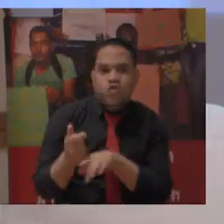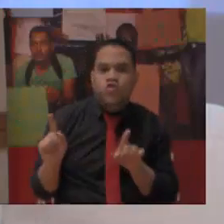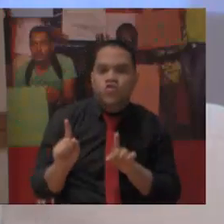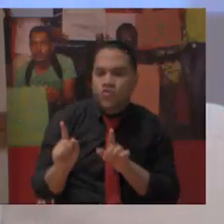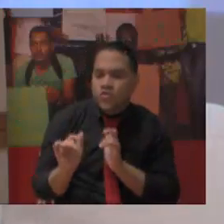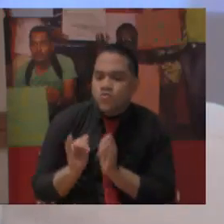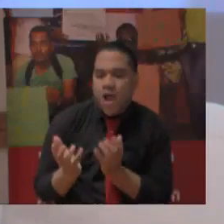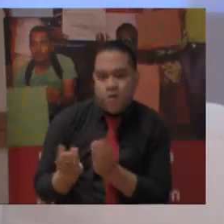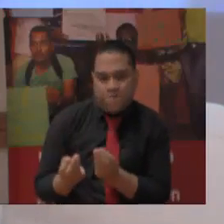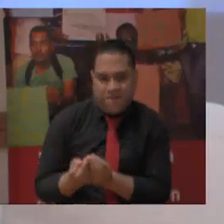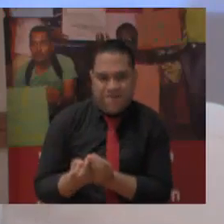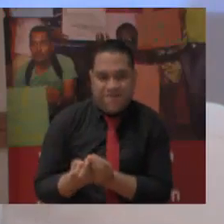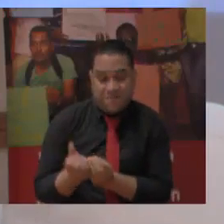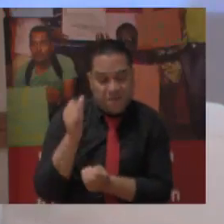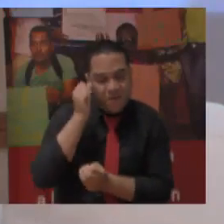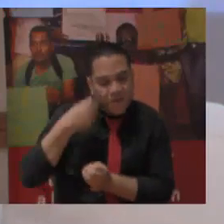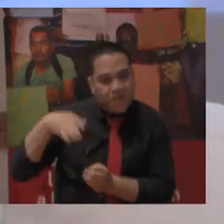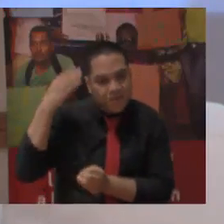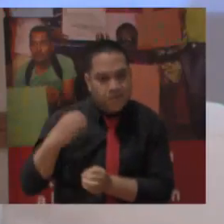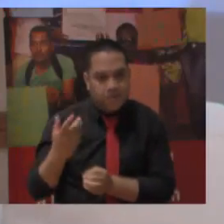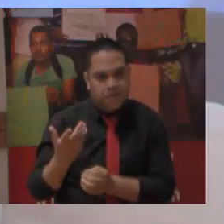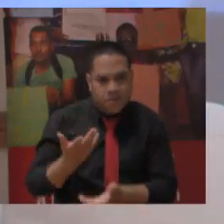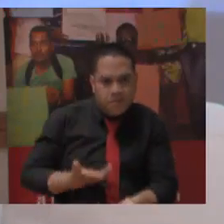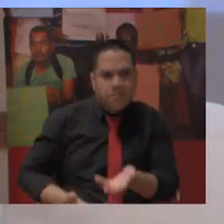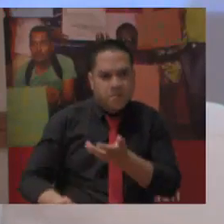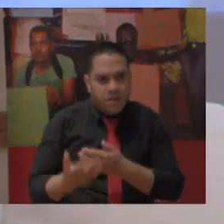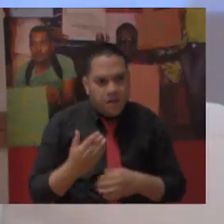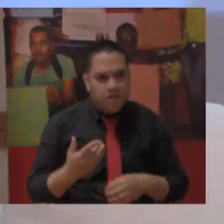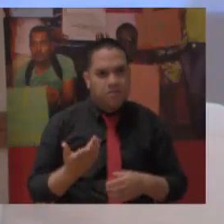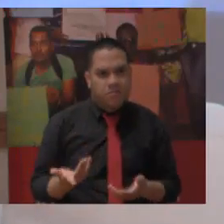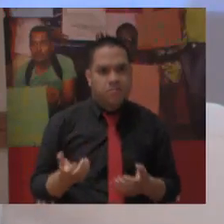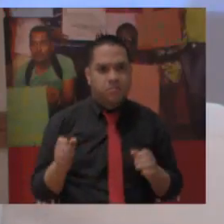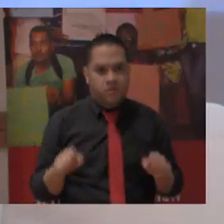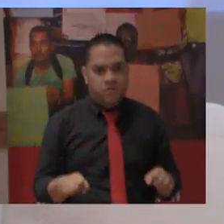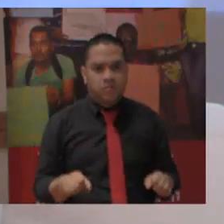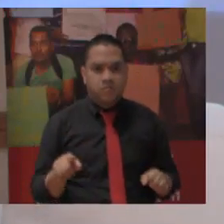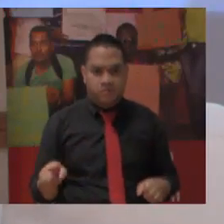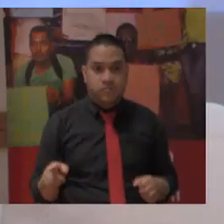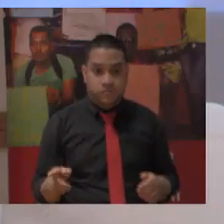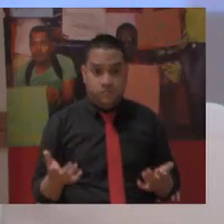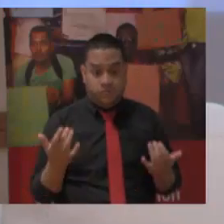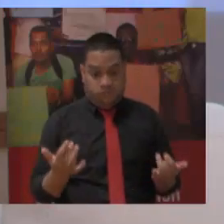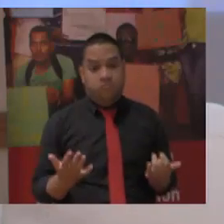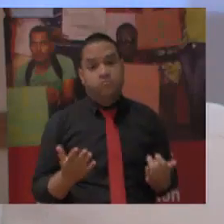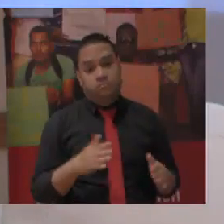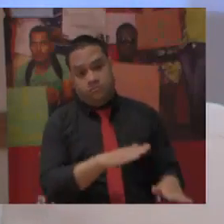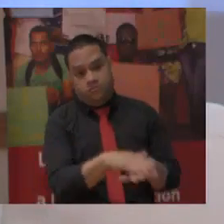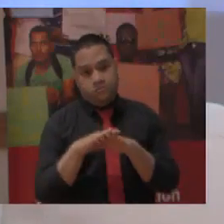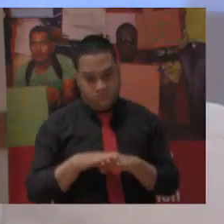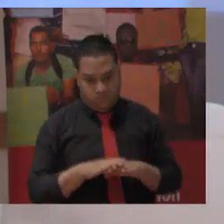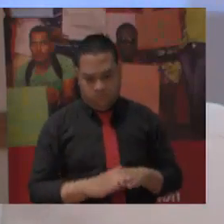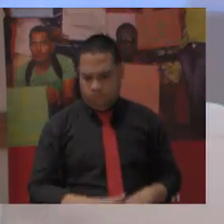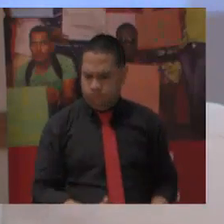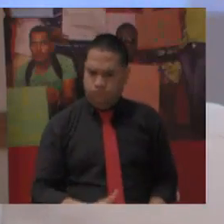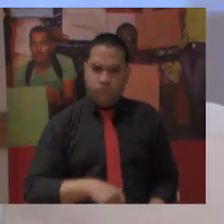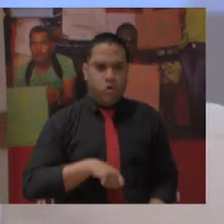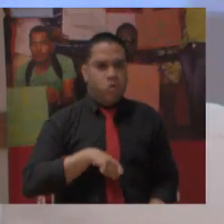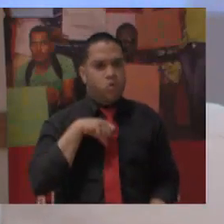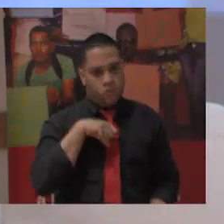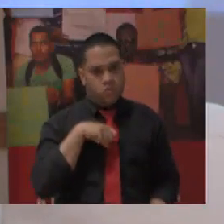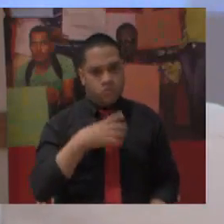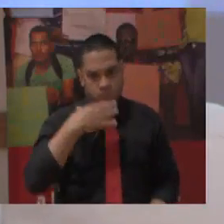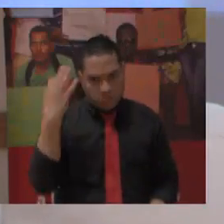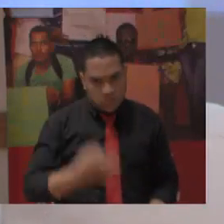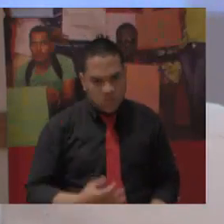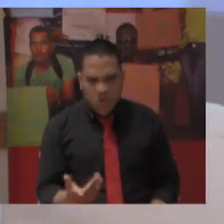compañeros. Fueron personas que con los que compartimos muchos momentos y de los cuales hoy me siento absolutamente orgulloso